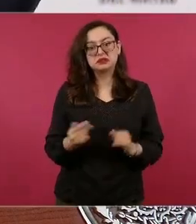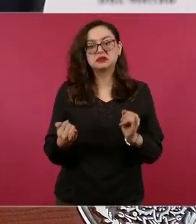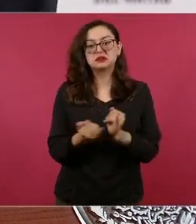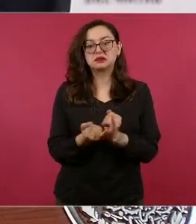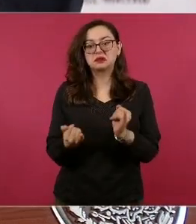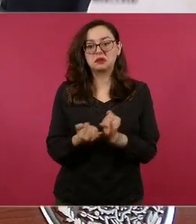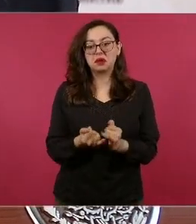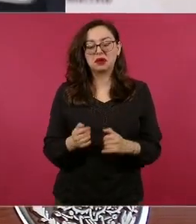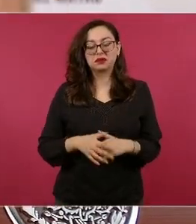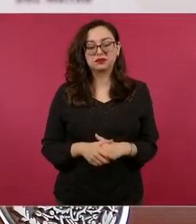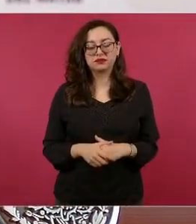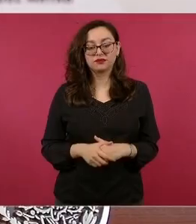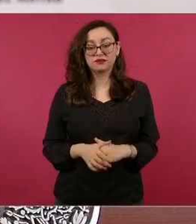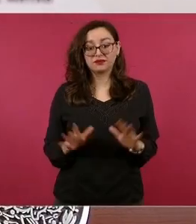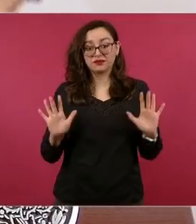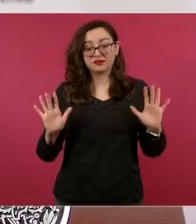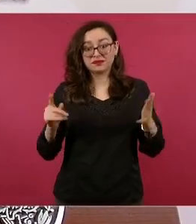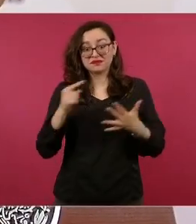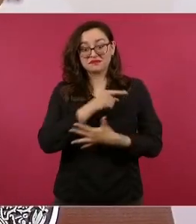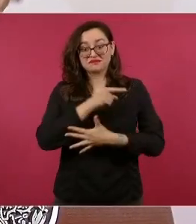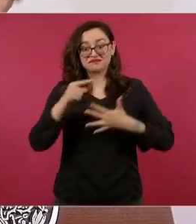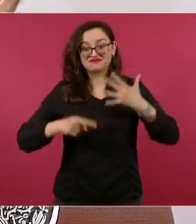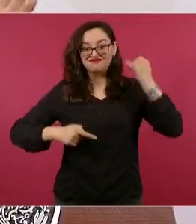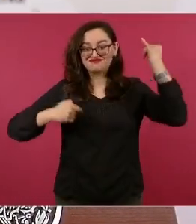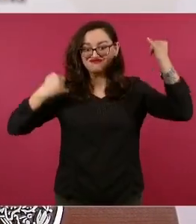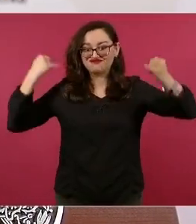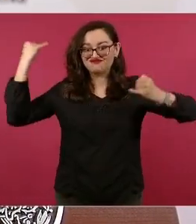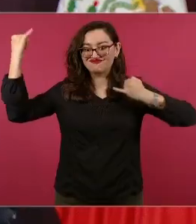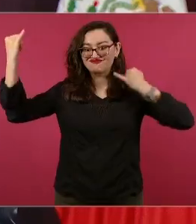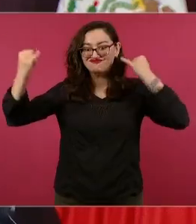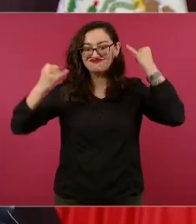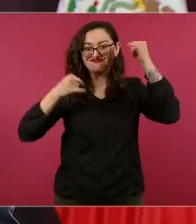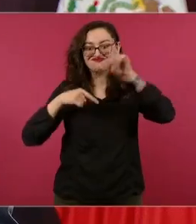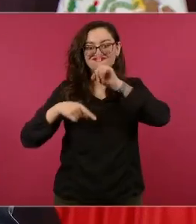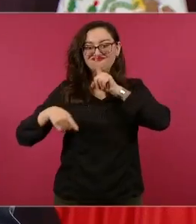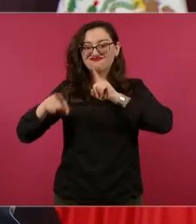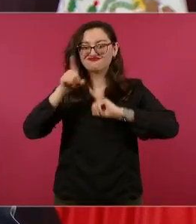Digo, todo eso. Entonces,